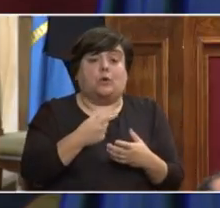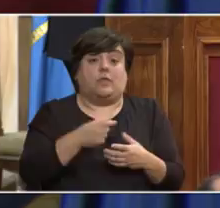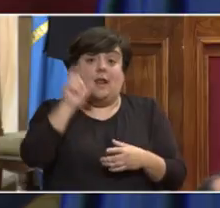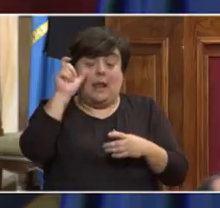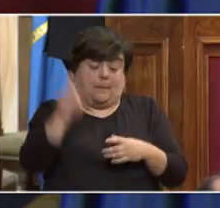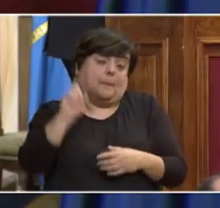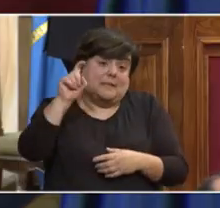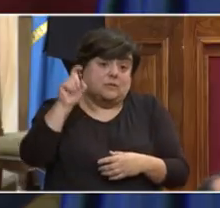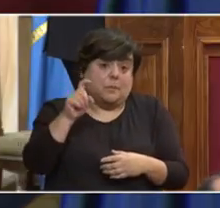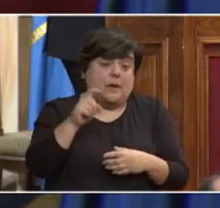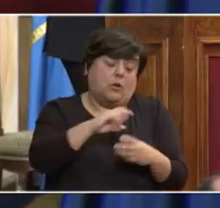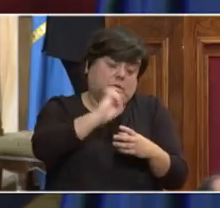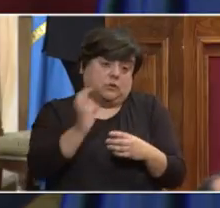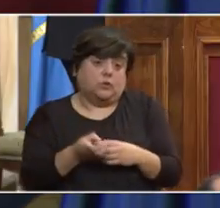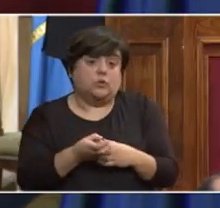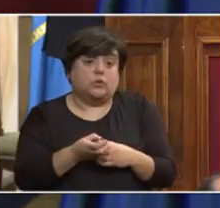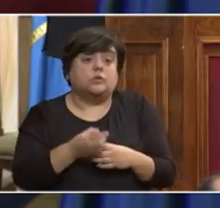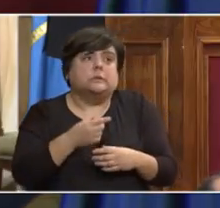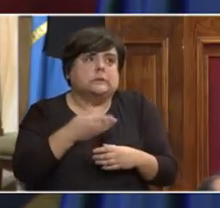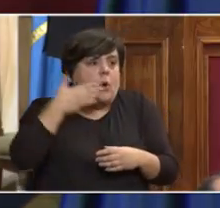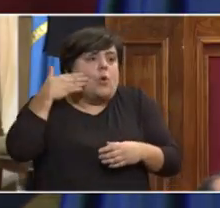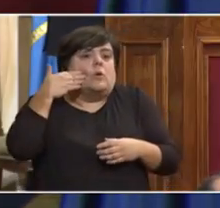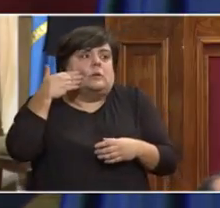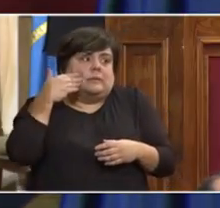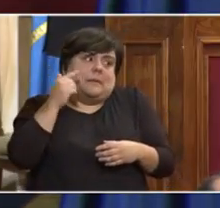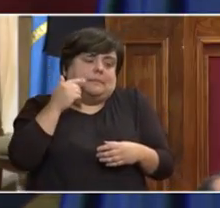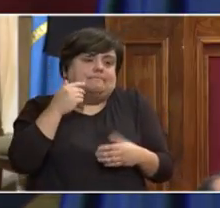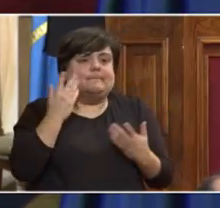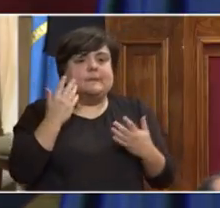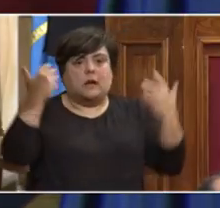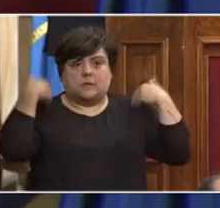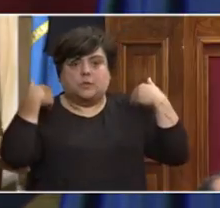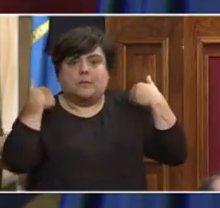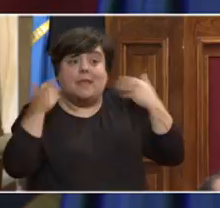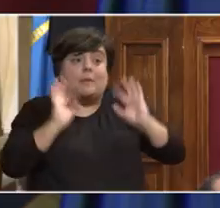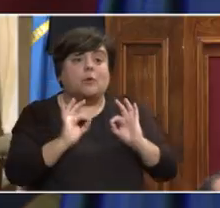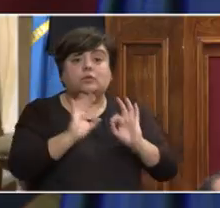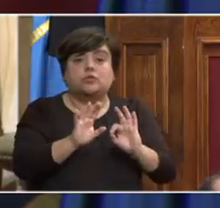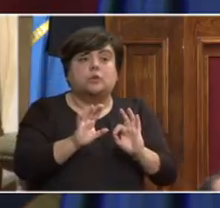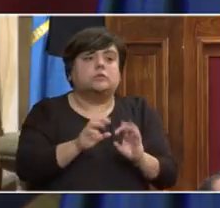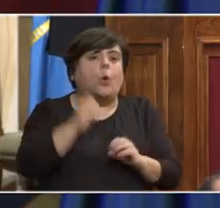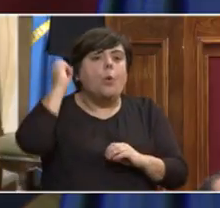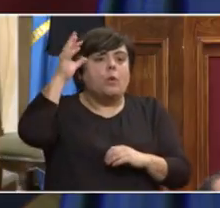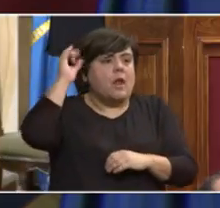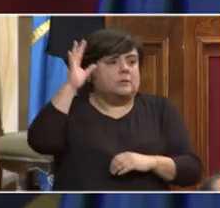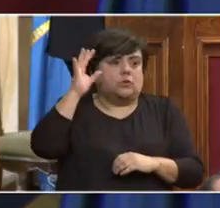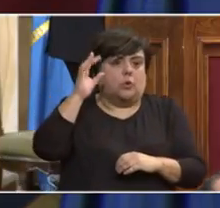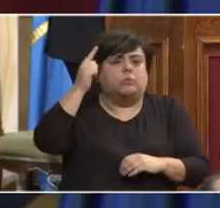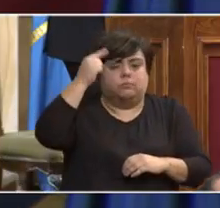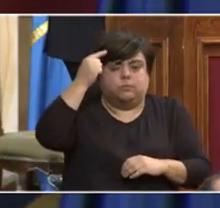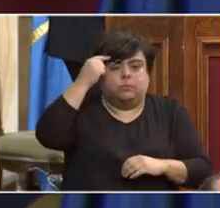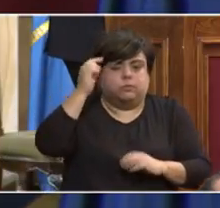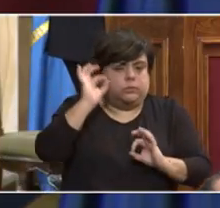compañía. Mucho honor y responsabilidad. ¿No será esta una conferencia sesuda? No